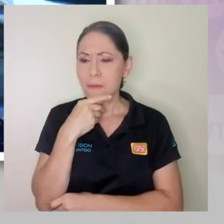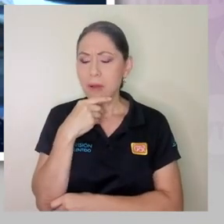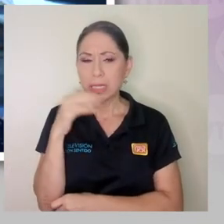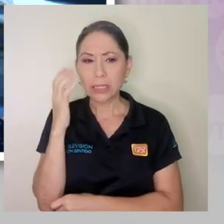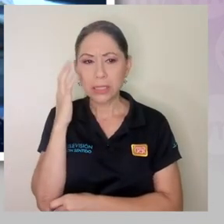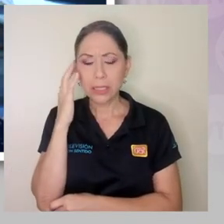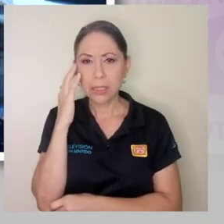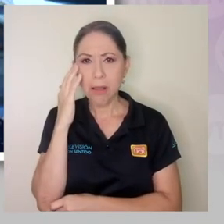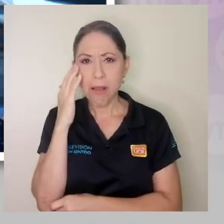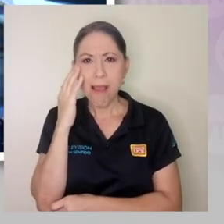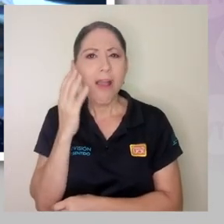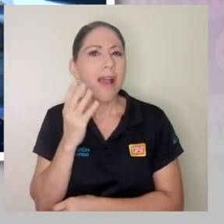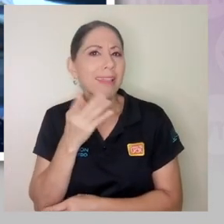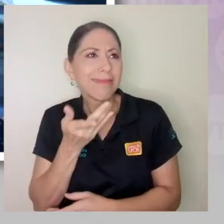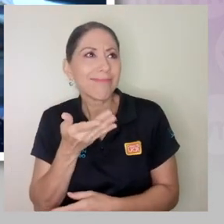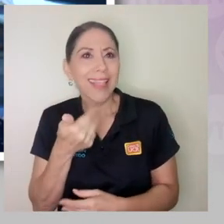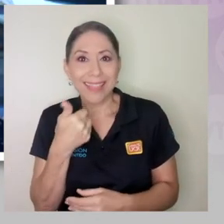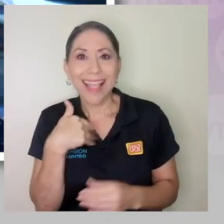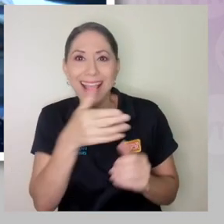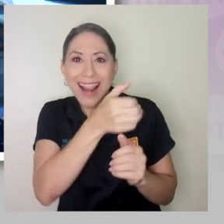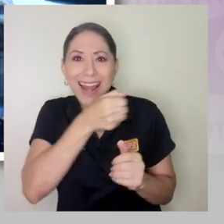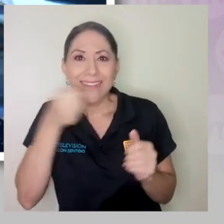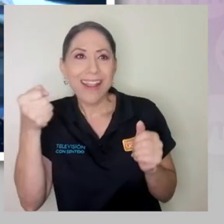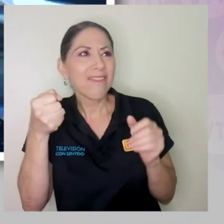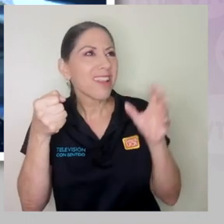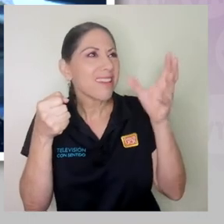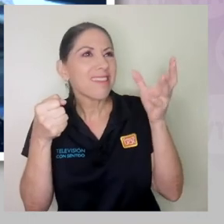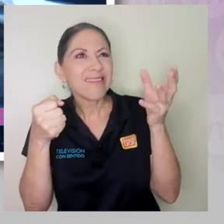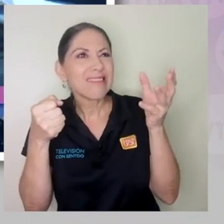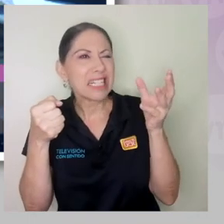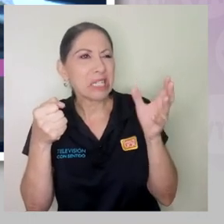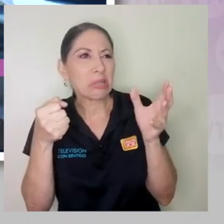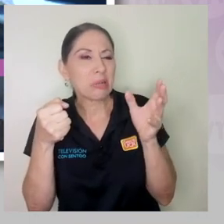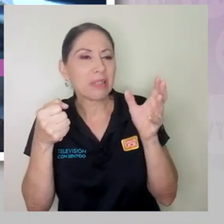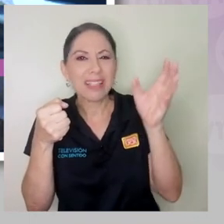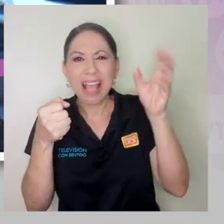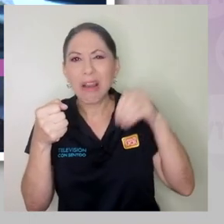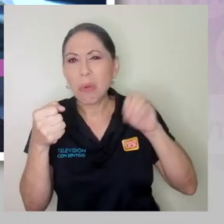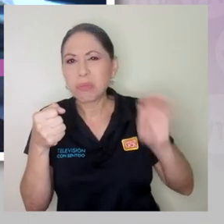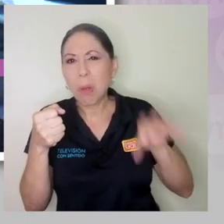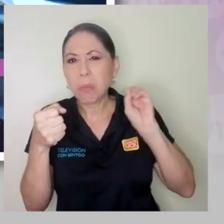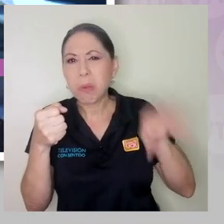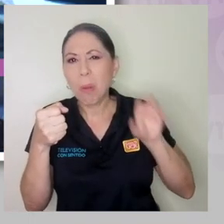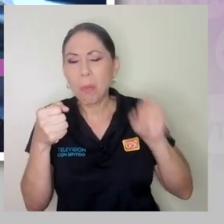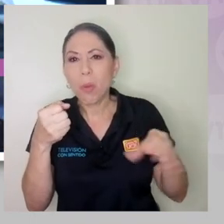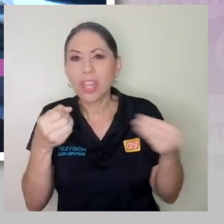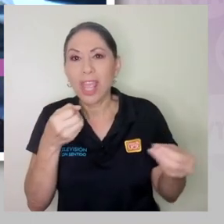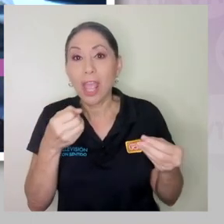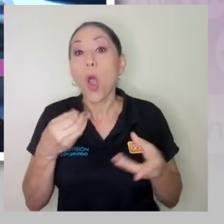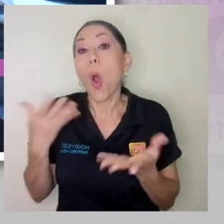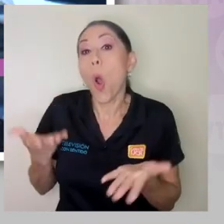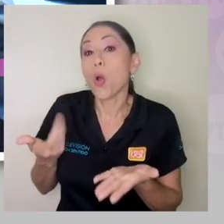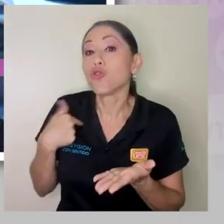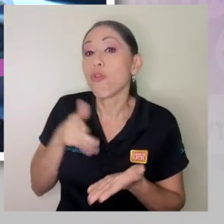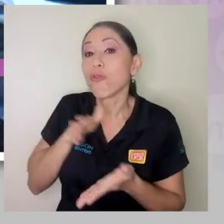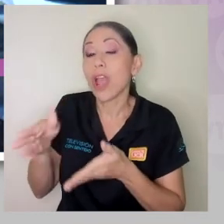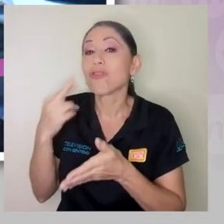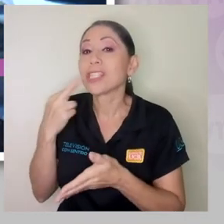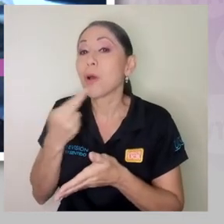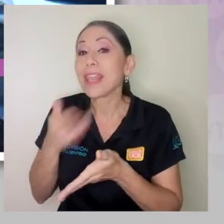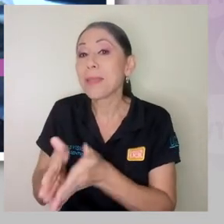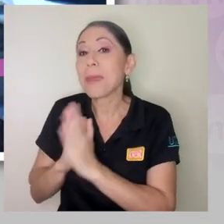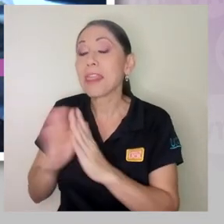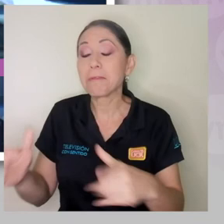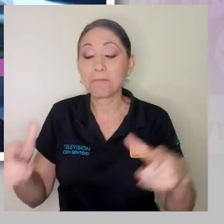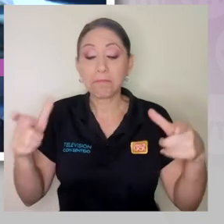boté hoy de lo que tenía en el refri porque ya no me lo podía comer, o cuánto dejé de todo lo que pedí en un restaurante y al final no me cupo.